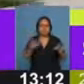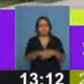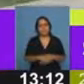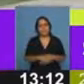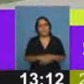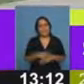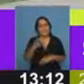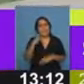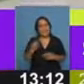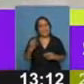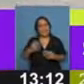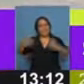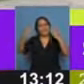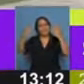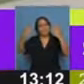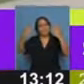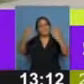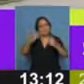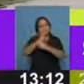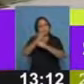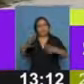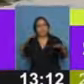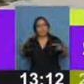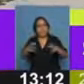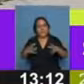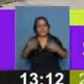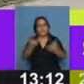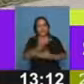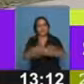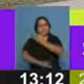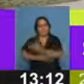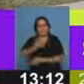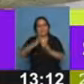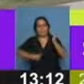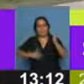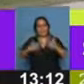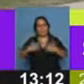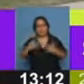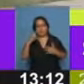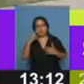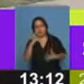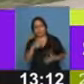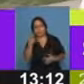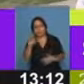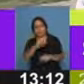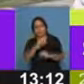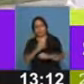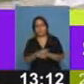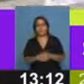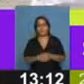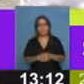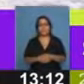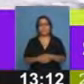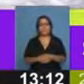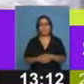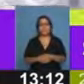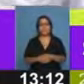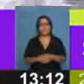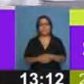la verdad que hay un equipo grande de remeras blancas que son los que están identificados con la acción climática hoy. Sí, vas a quedar